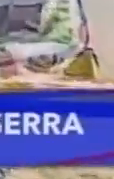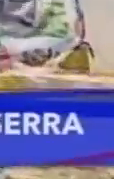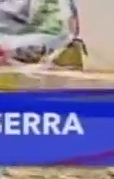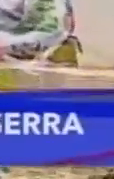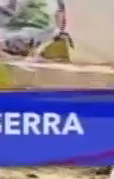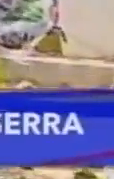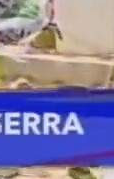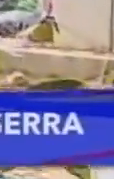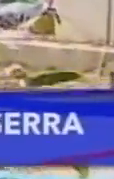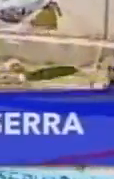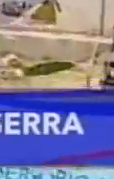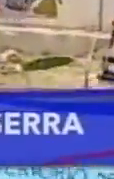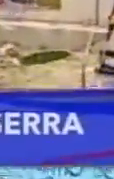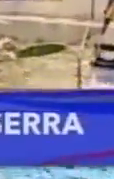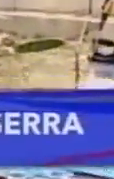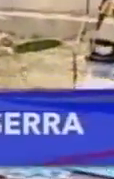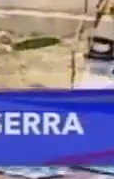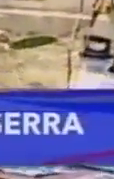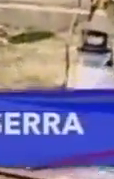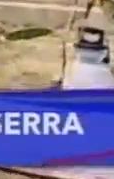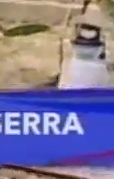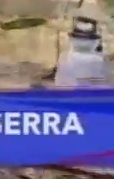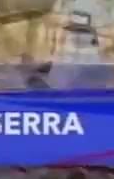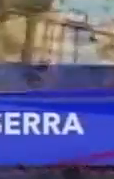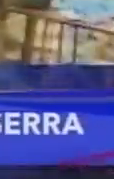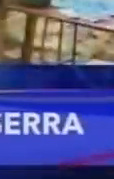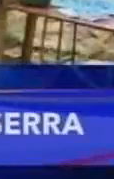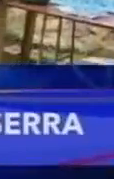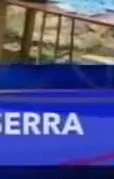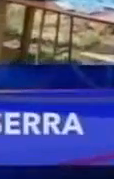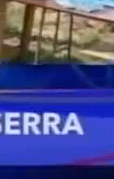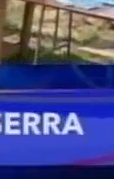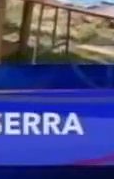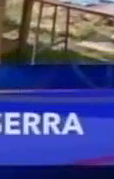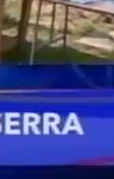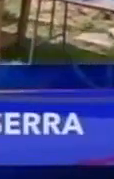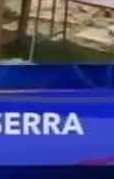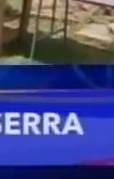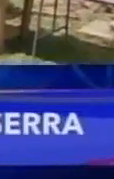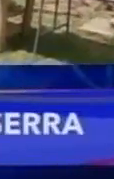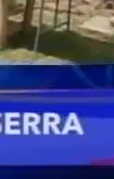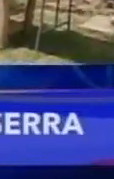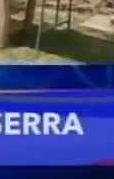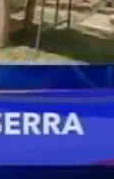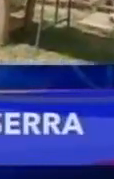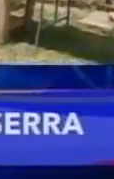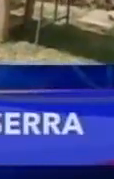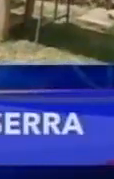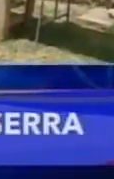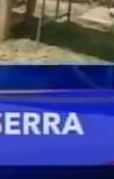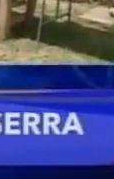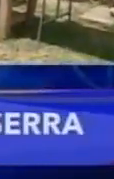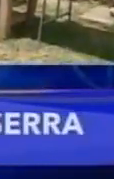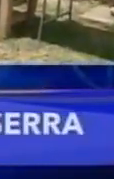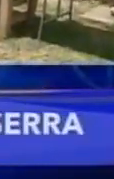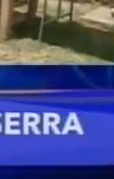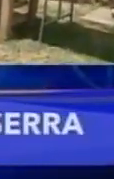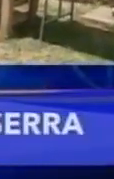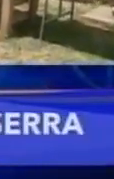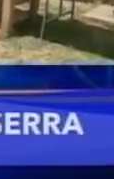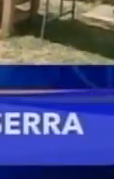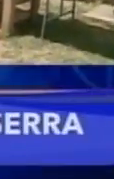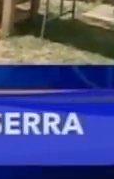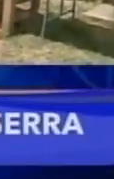ser producidos en los espacios educativos, en su punto y círculo. Pero también estamos aportando al tema de la